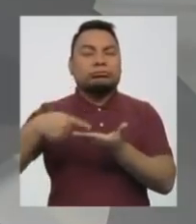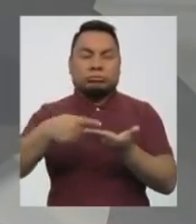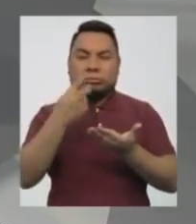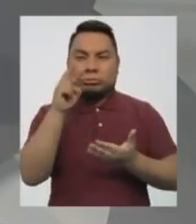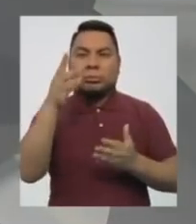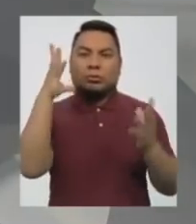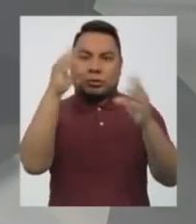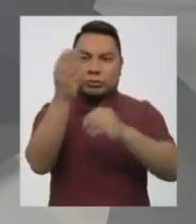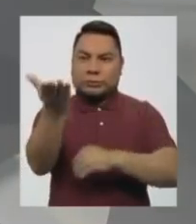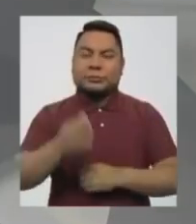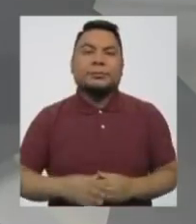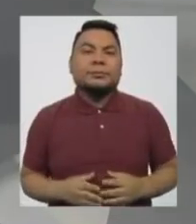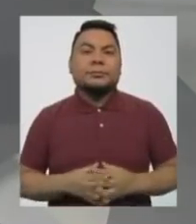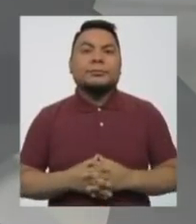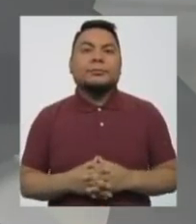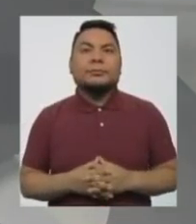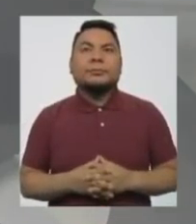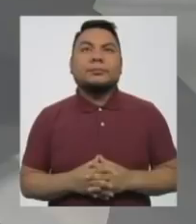noches. Adelante.